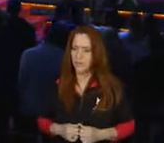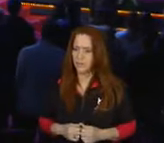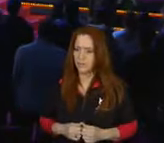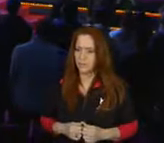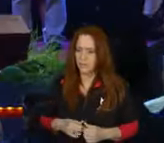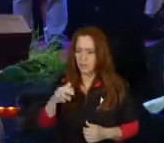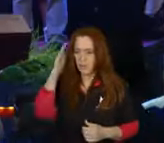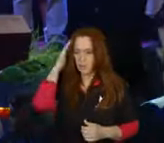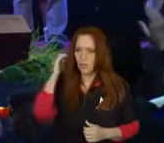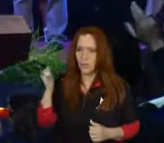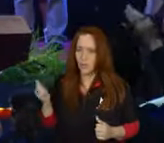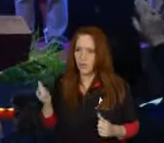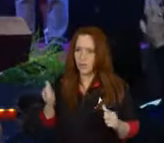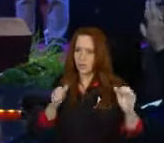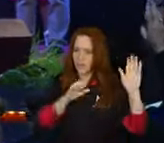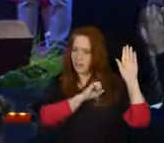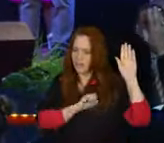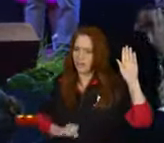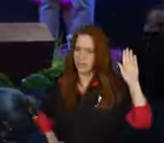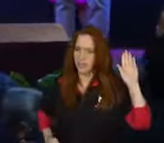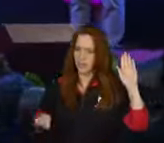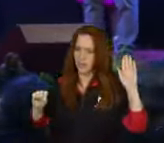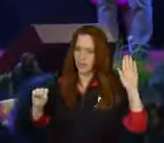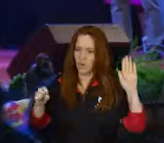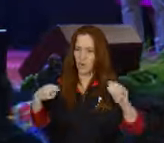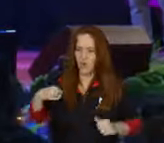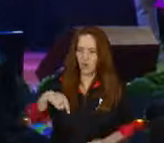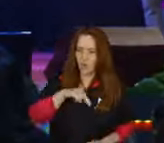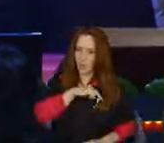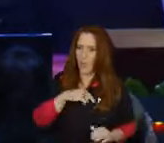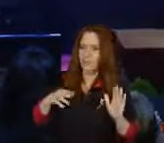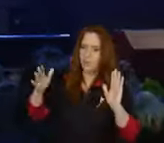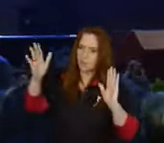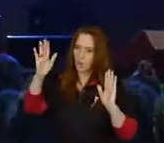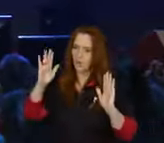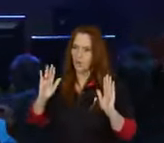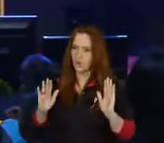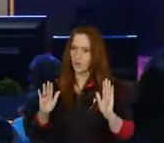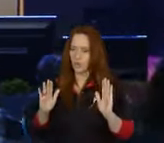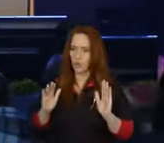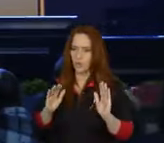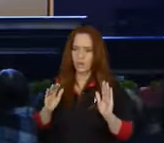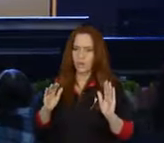Porque el Señor, nuestro Dios